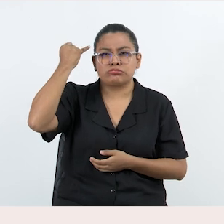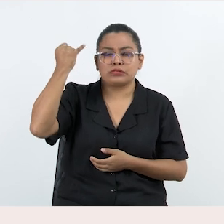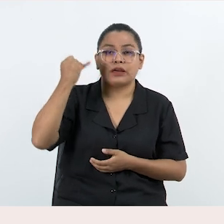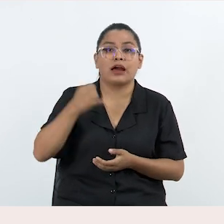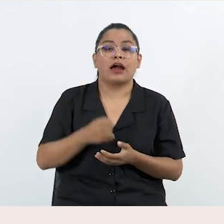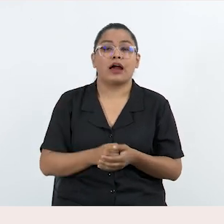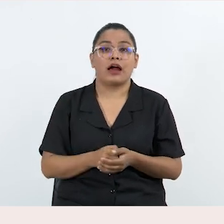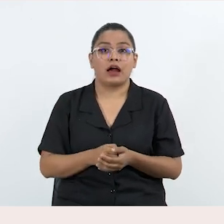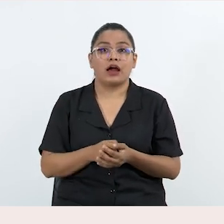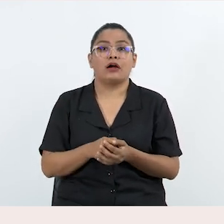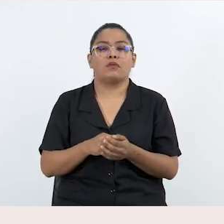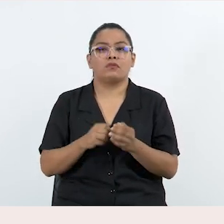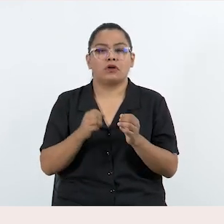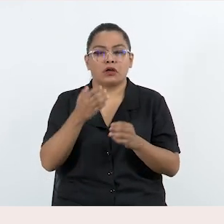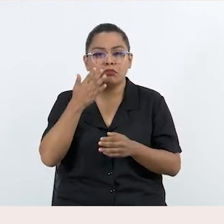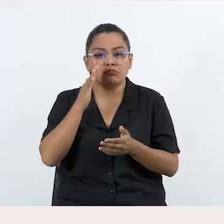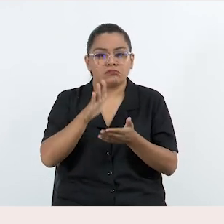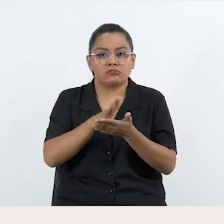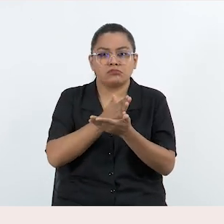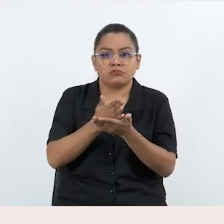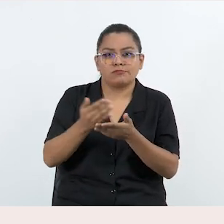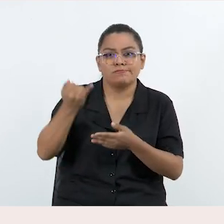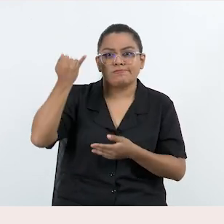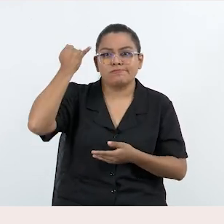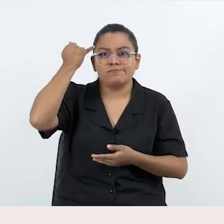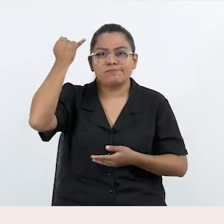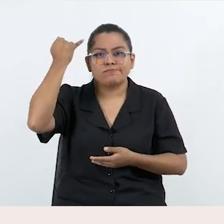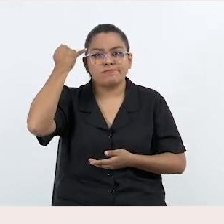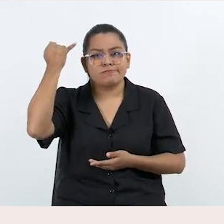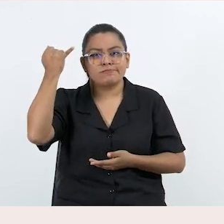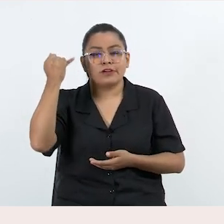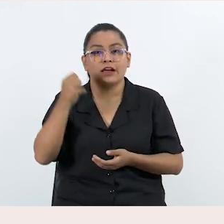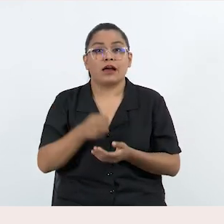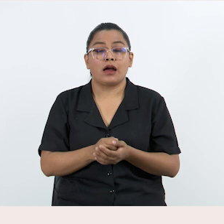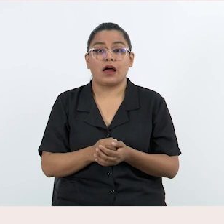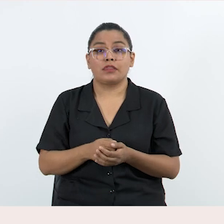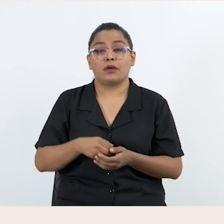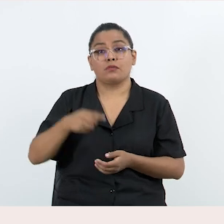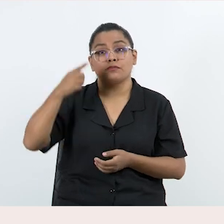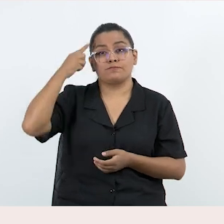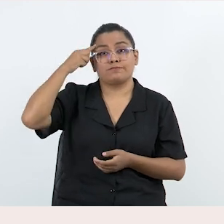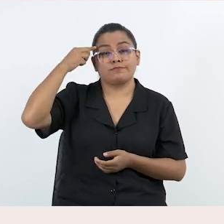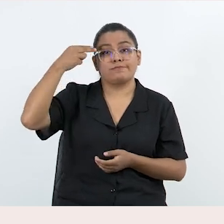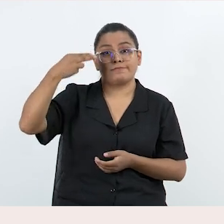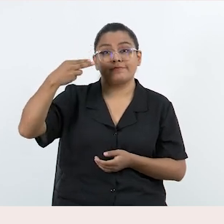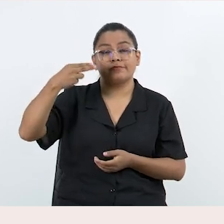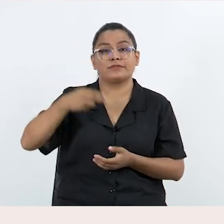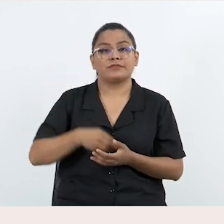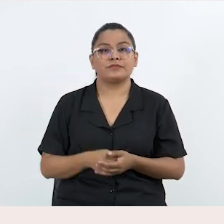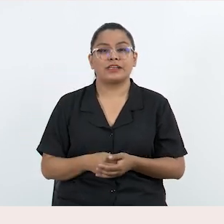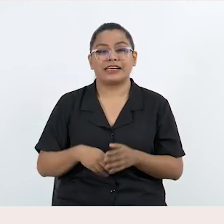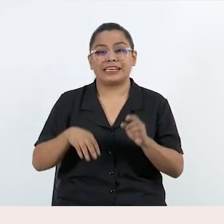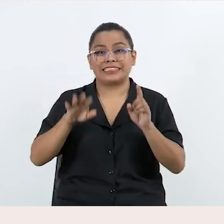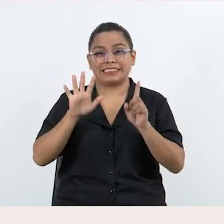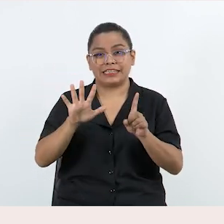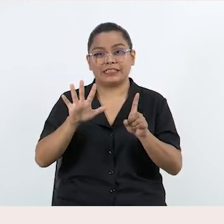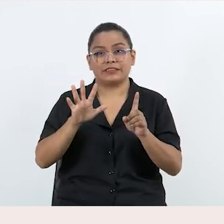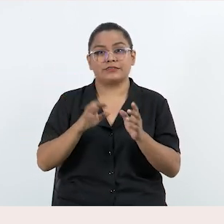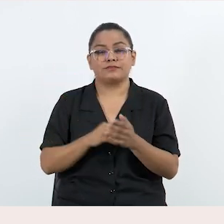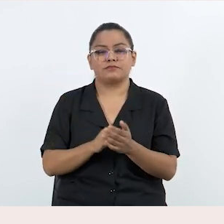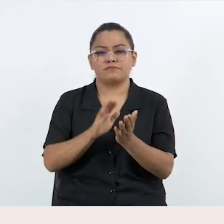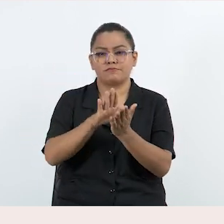ideas. Espacio para puesta en común de ideas que den pie a la formulación de hipótesis. Paso